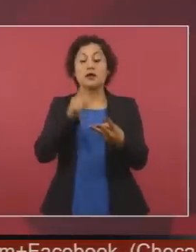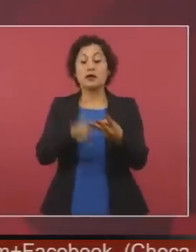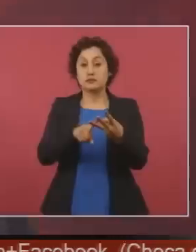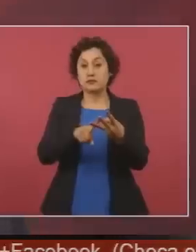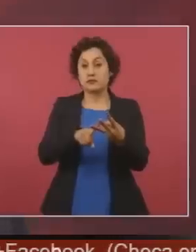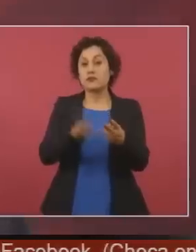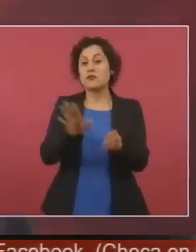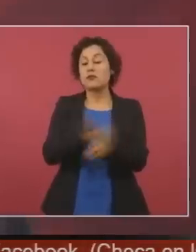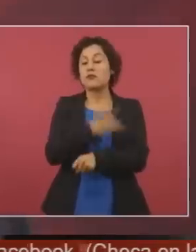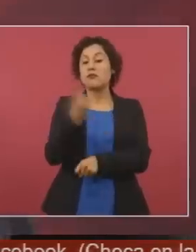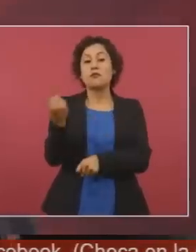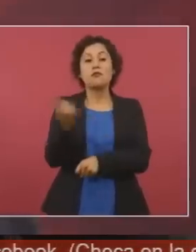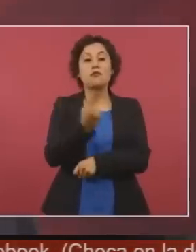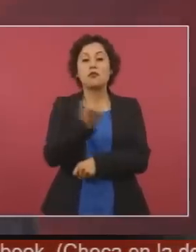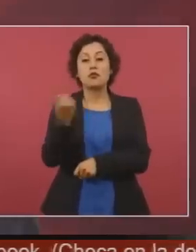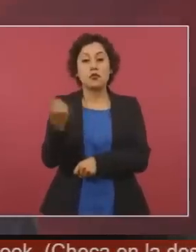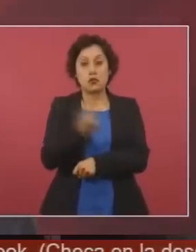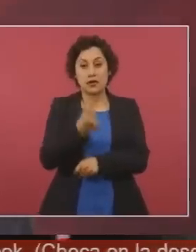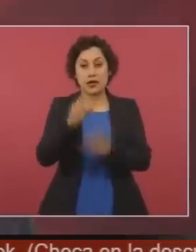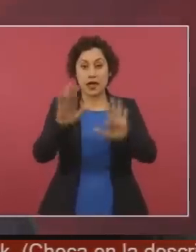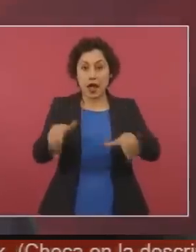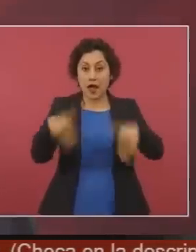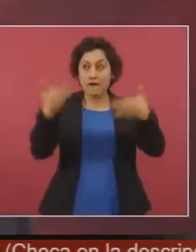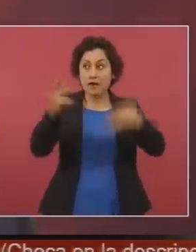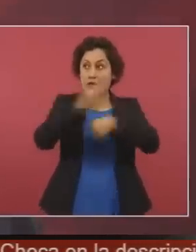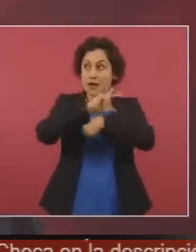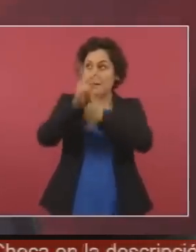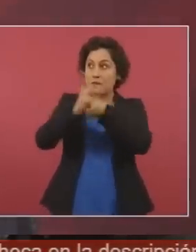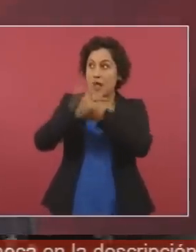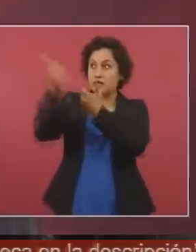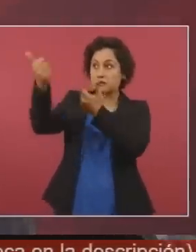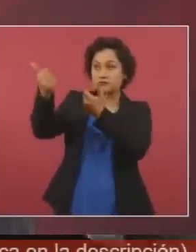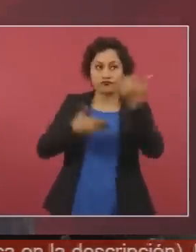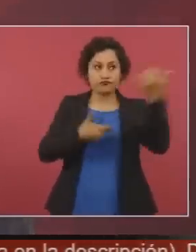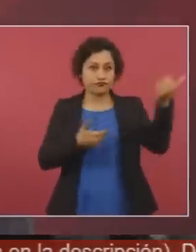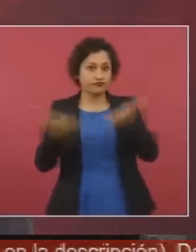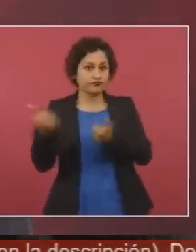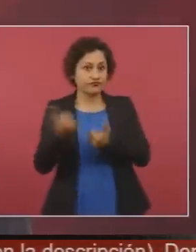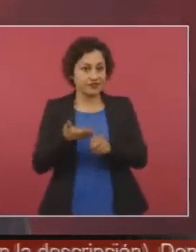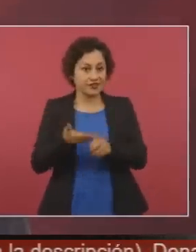porque está llegando inversión extranjera y está funcionando el tratado.